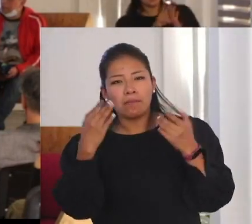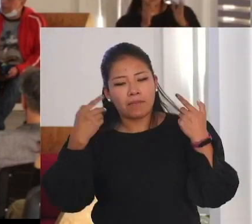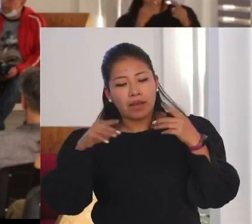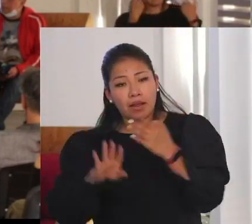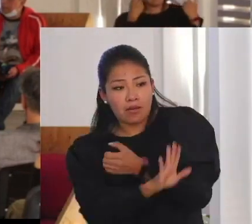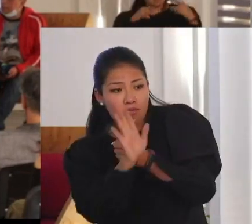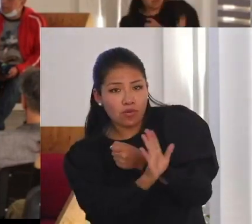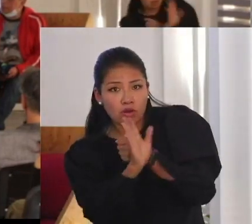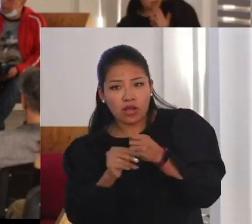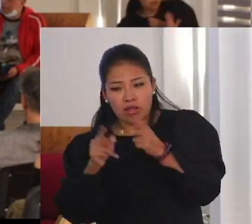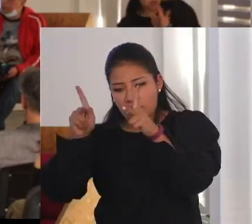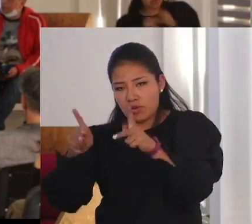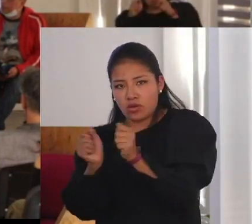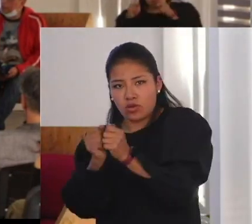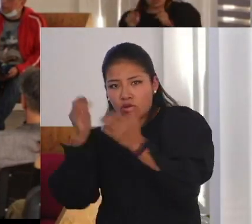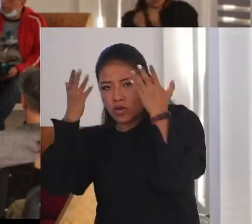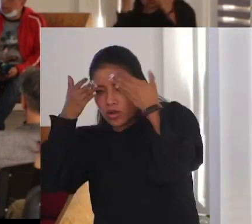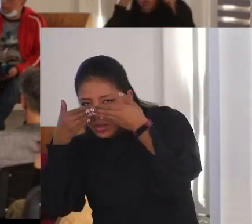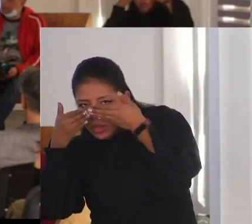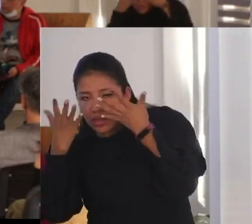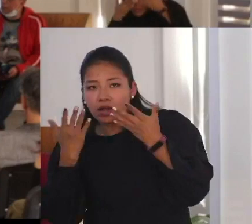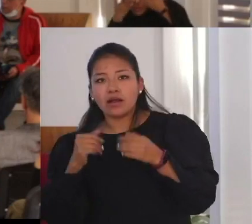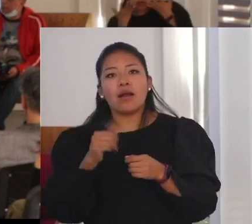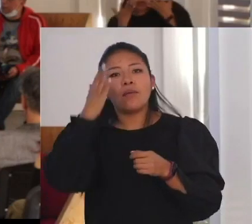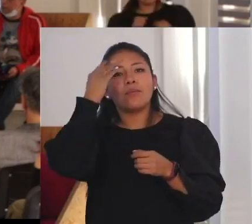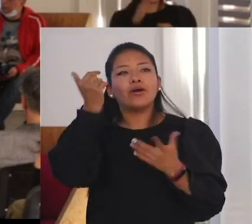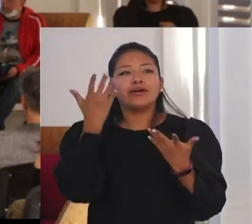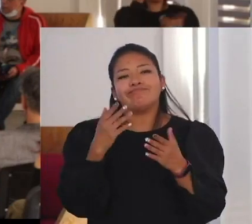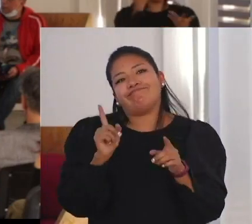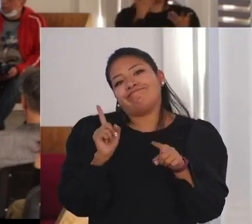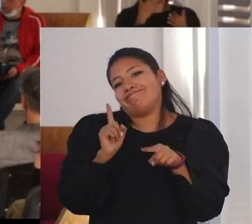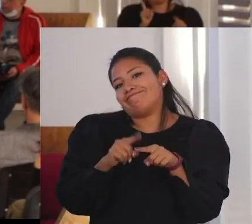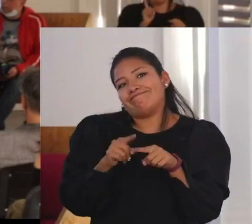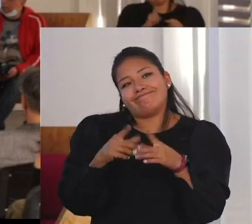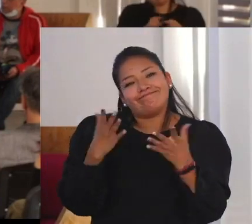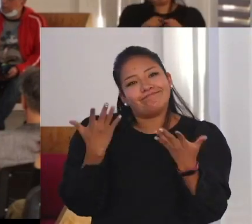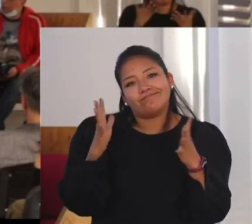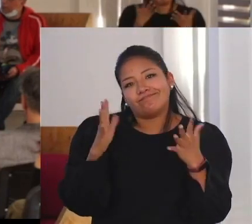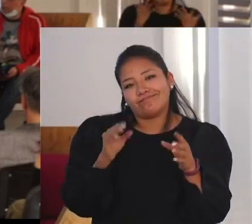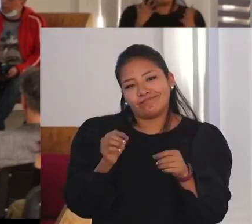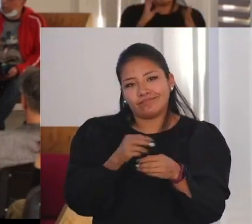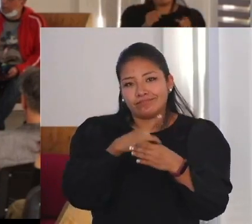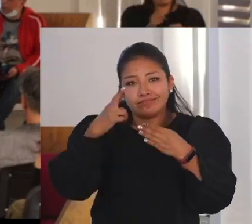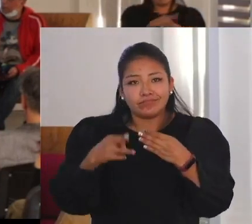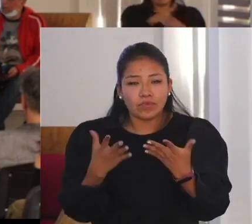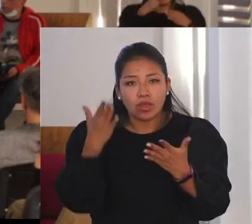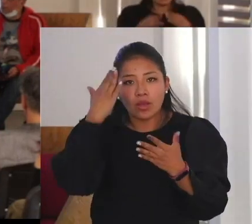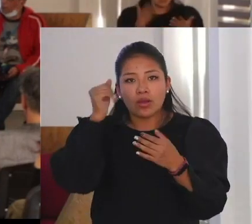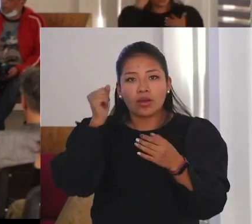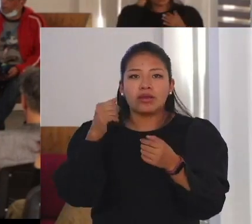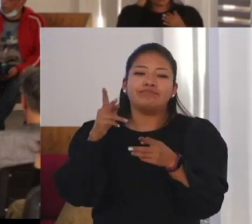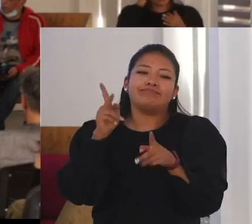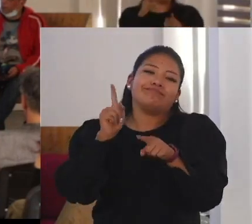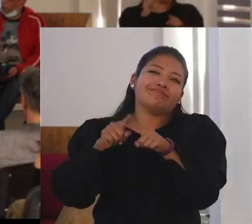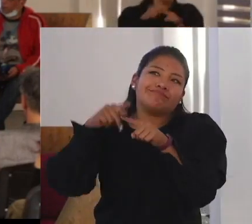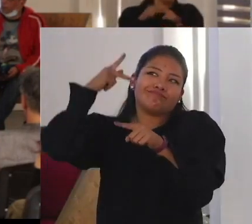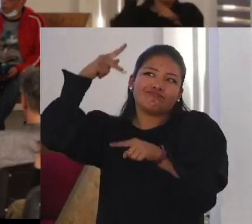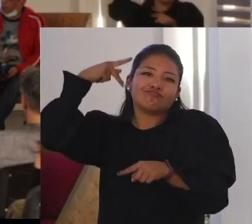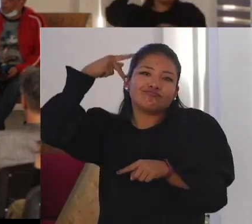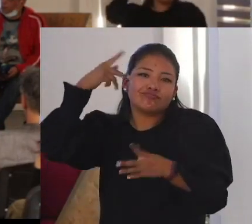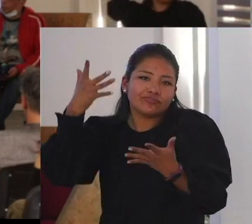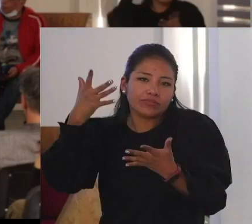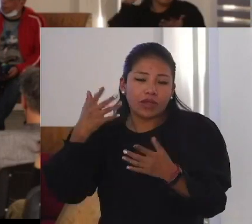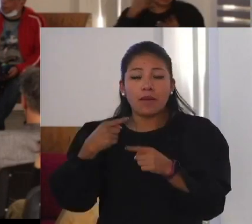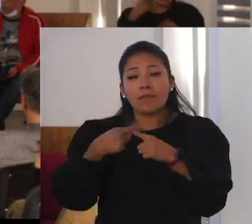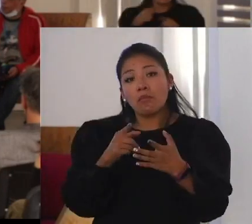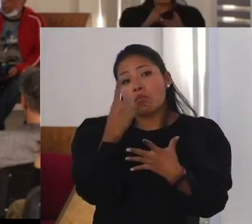todavía está pendiente por por el tema de voluntad lastimosamente no ha sido aprobada hasta el día de hoy pero confiamos